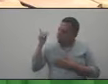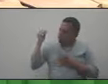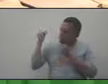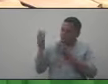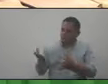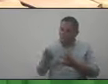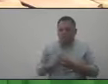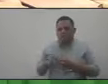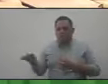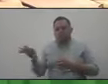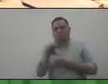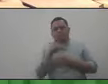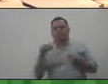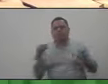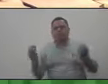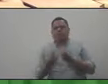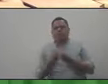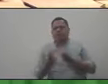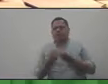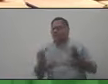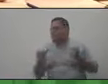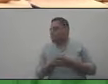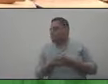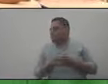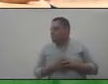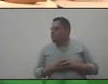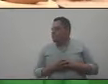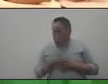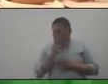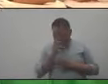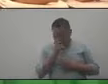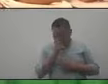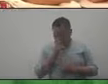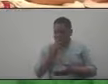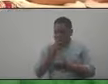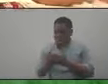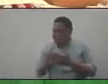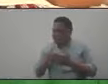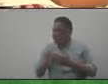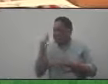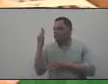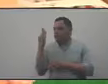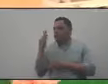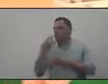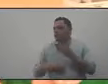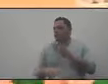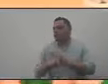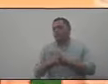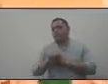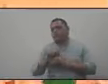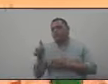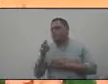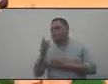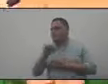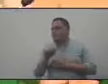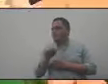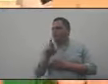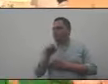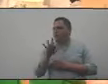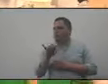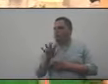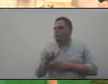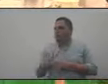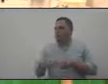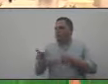y a todo el equipo de trabajo. Perfecto, pues muchas gracias, después de este y más adelante vendremos con el testimonio de Sarita, la veo acá con su prótesis